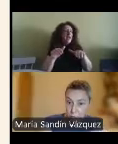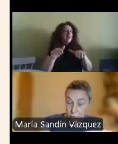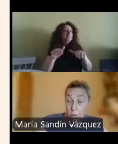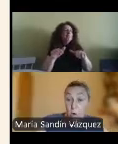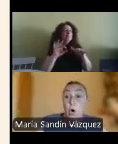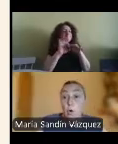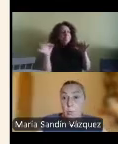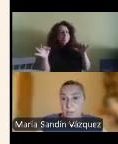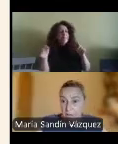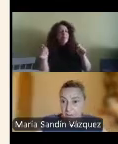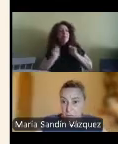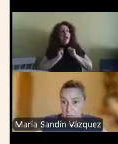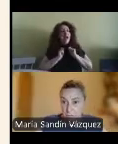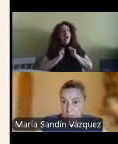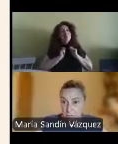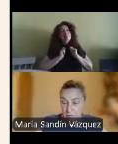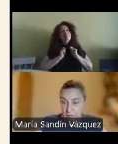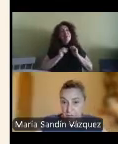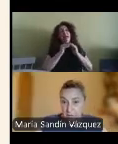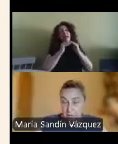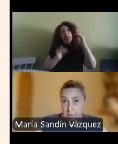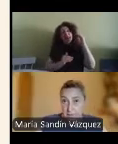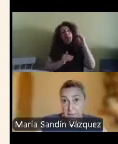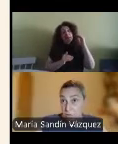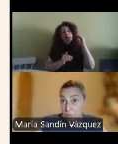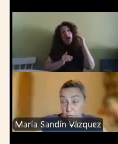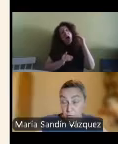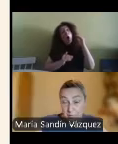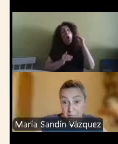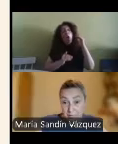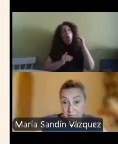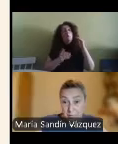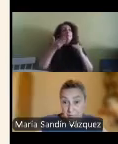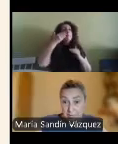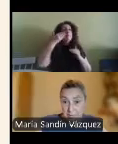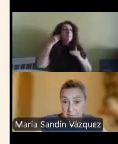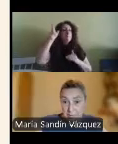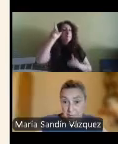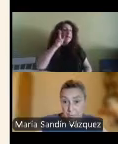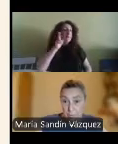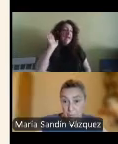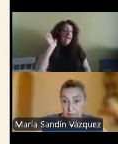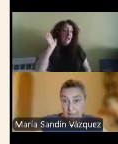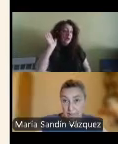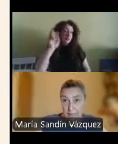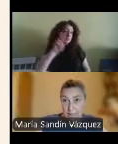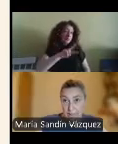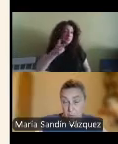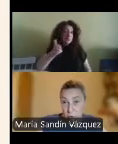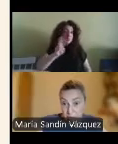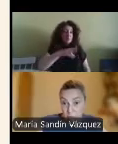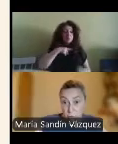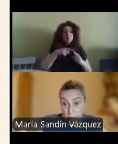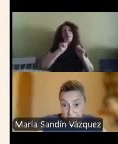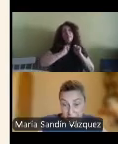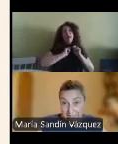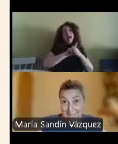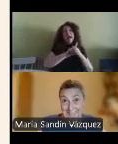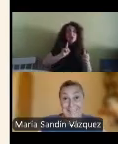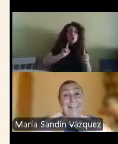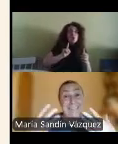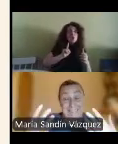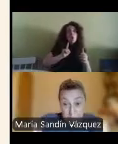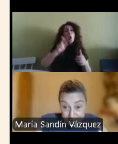decir, exclusión o privilegios. Y esto es fundamental que se entienda porque solo teniendo